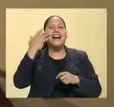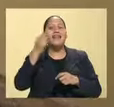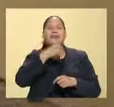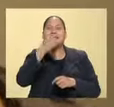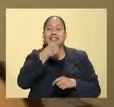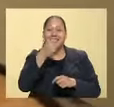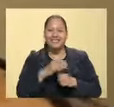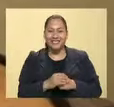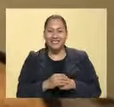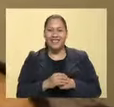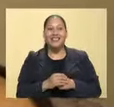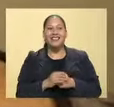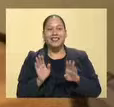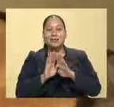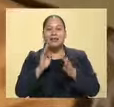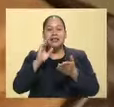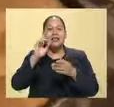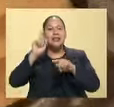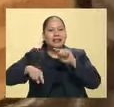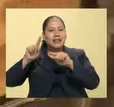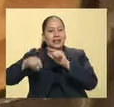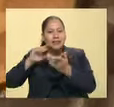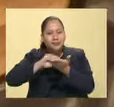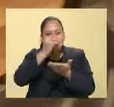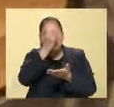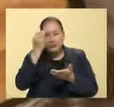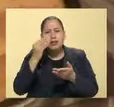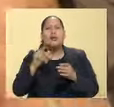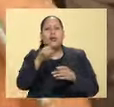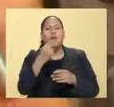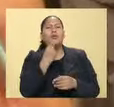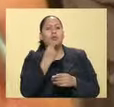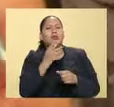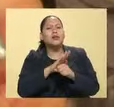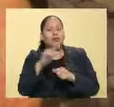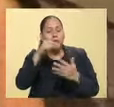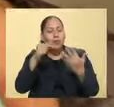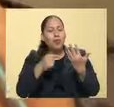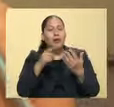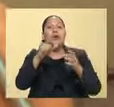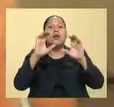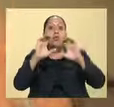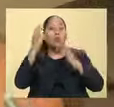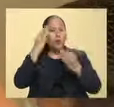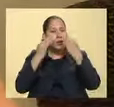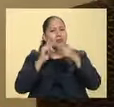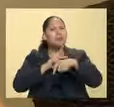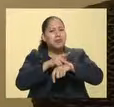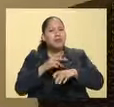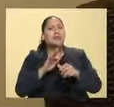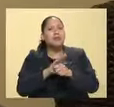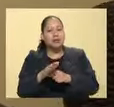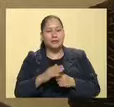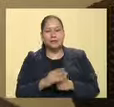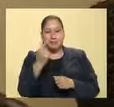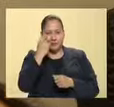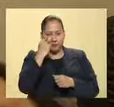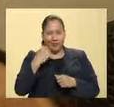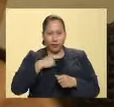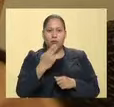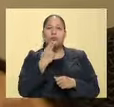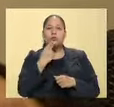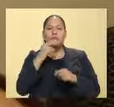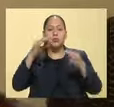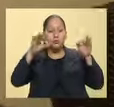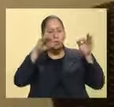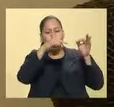Oye, y el proceso de demaquillaje, ¿qué es lo que usas para demaquillarte y cuidarte la piel? Uso estas